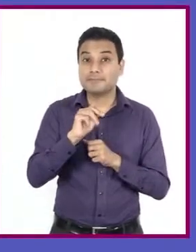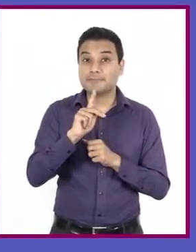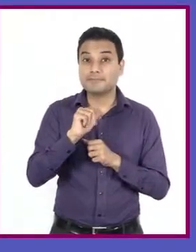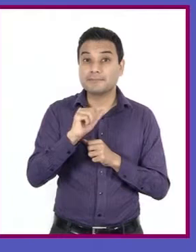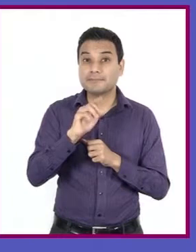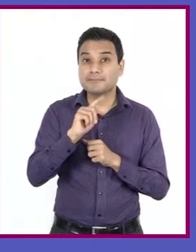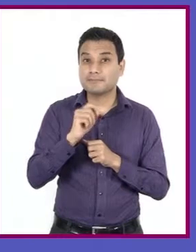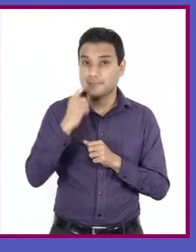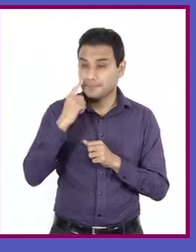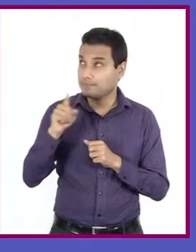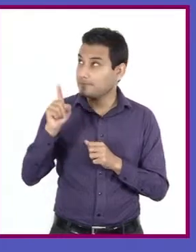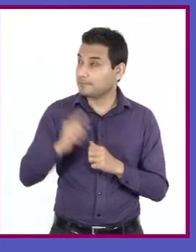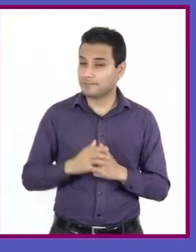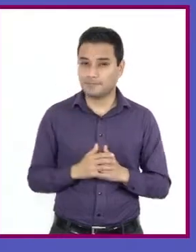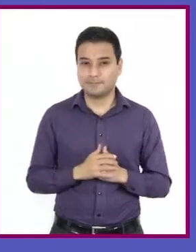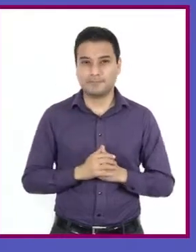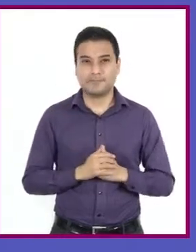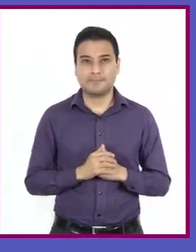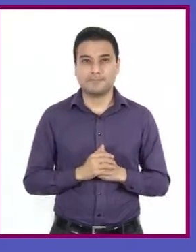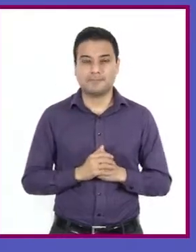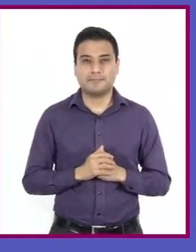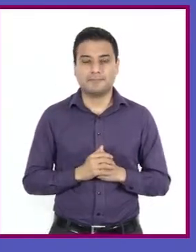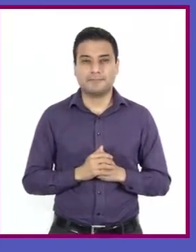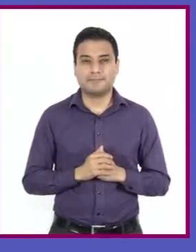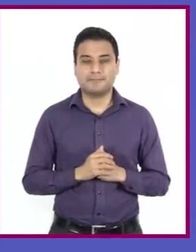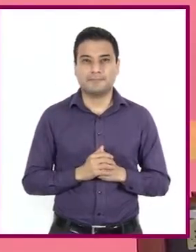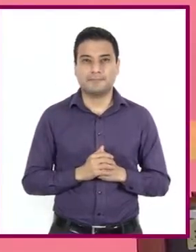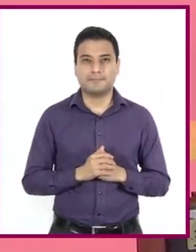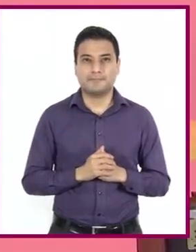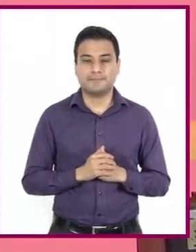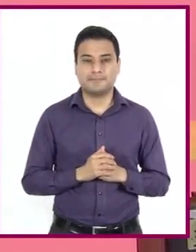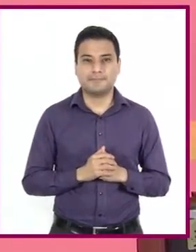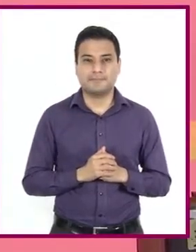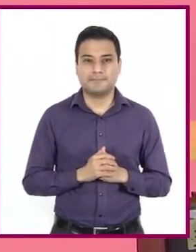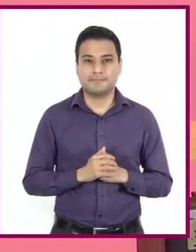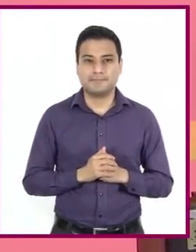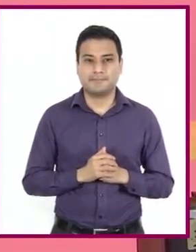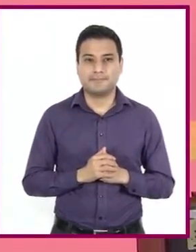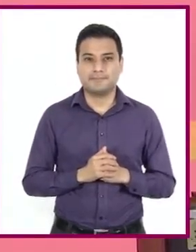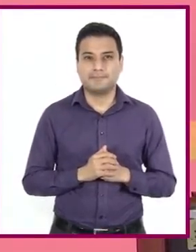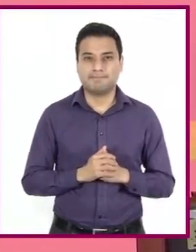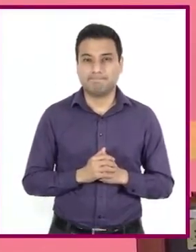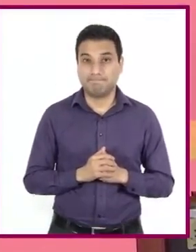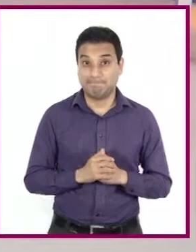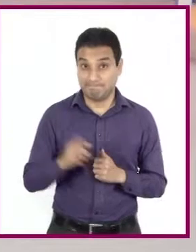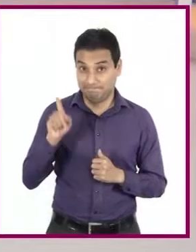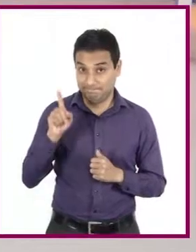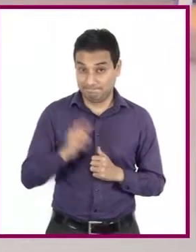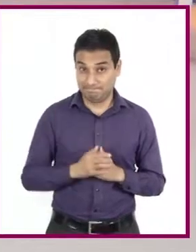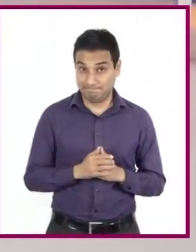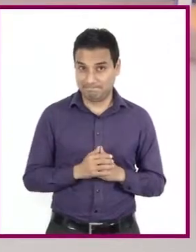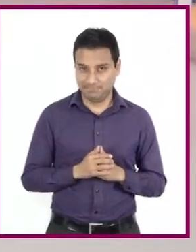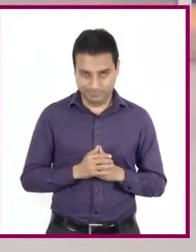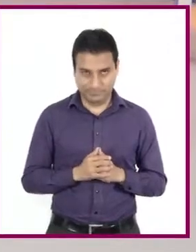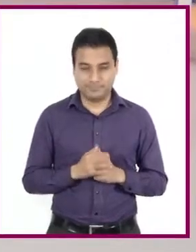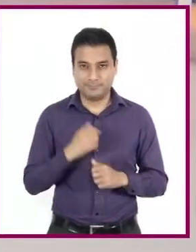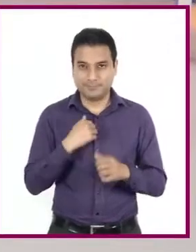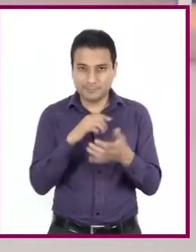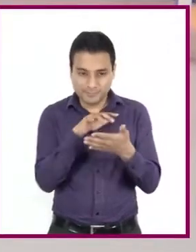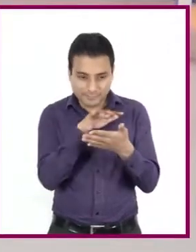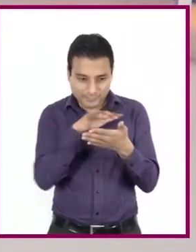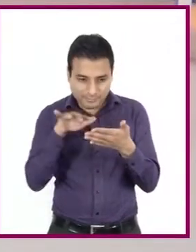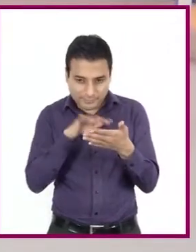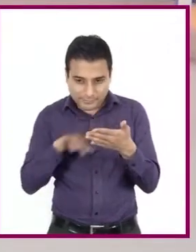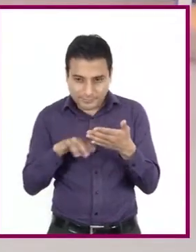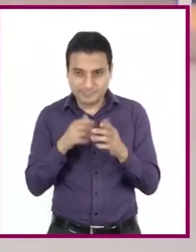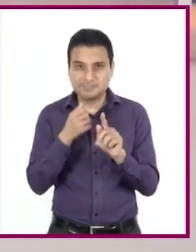Pide tu maravilloso cubrebocas y agrégale un toque personal. Esta letra, como su nombre lo indica, es impactante,